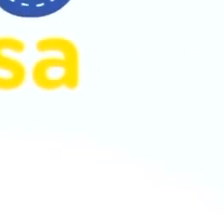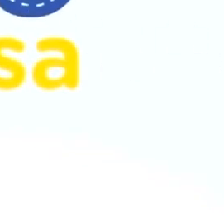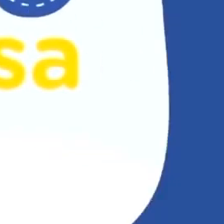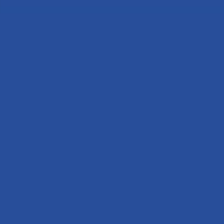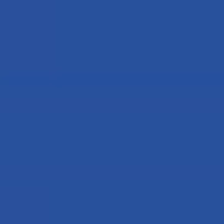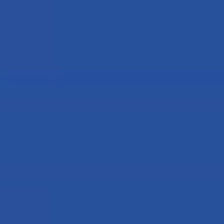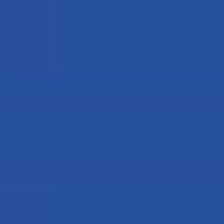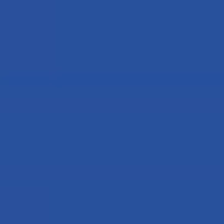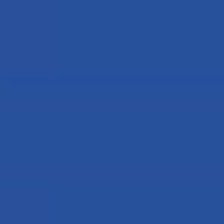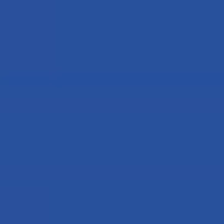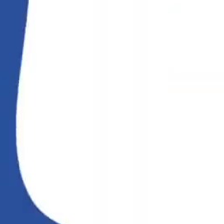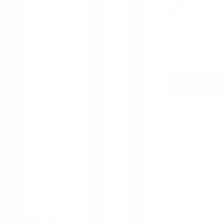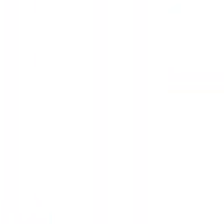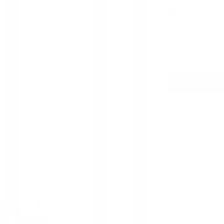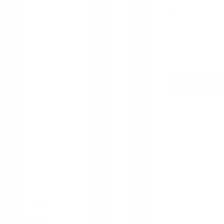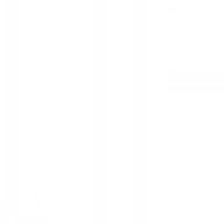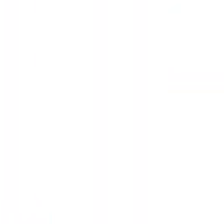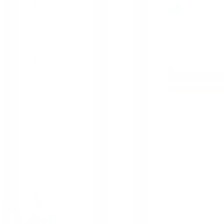casa.